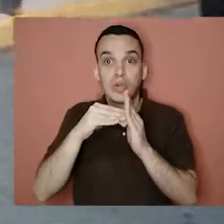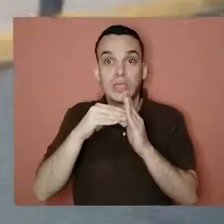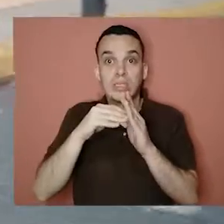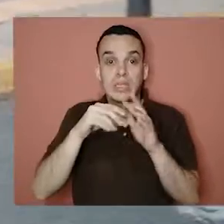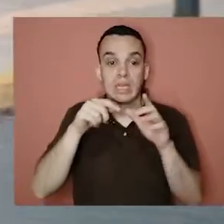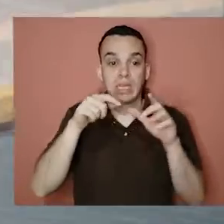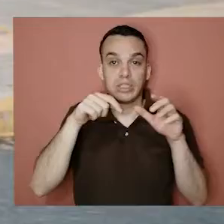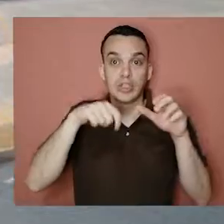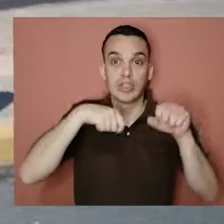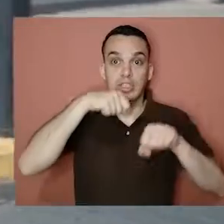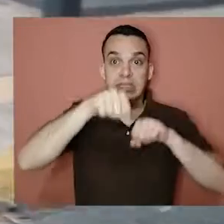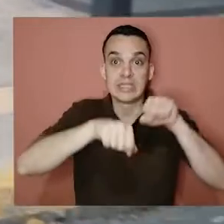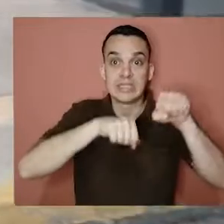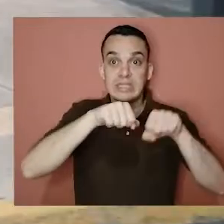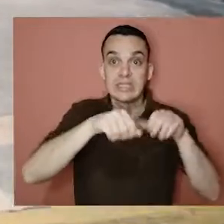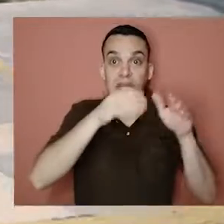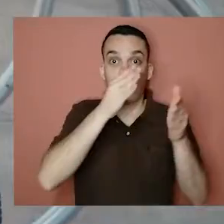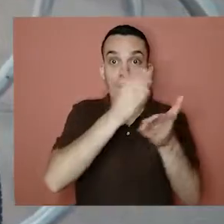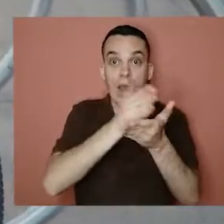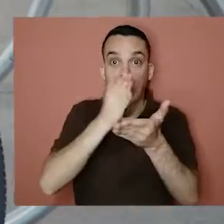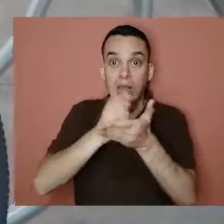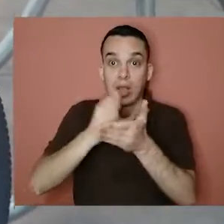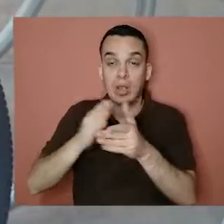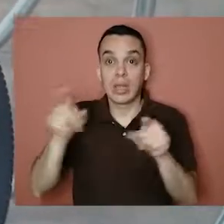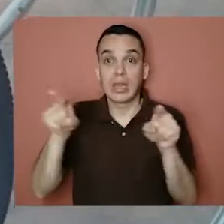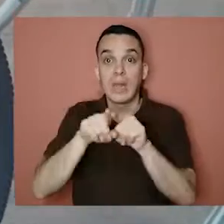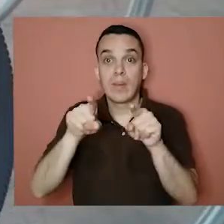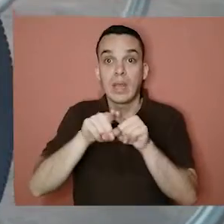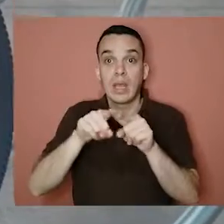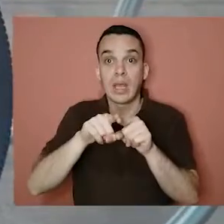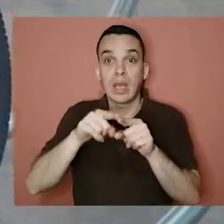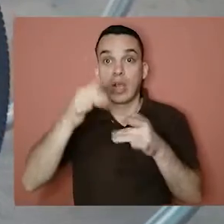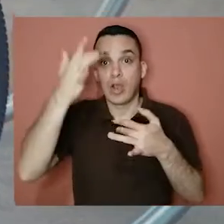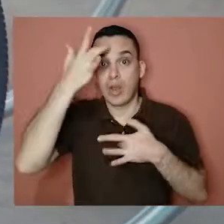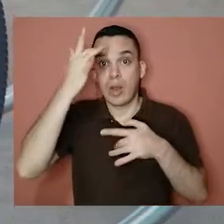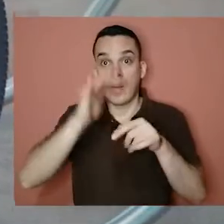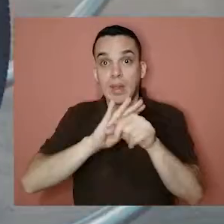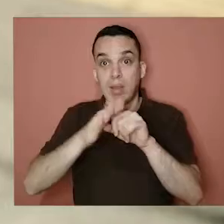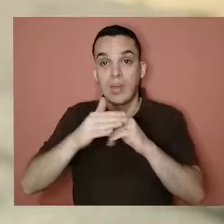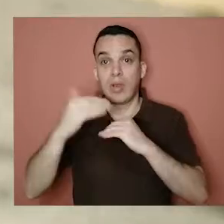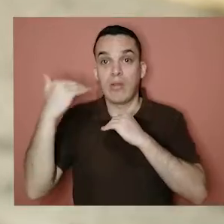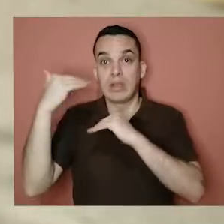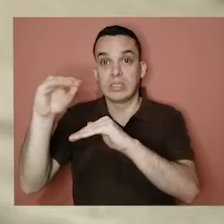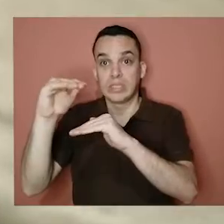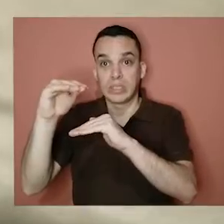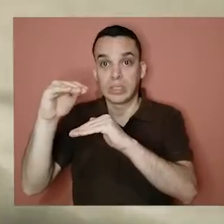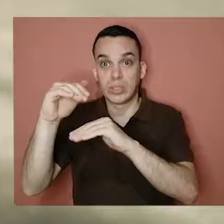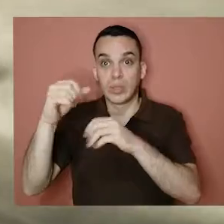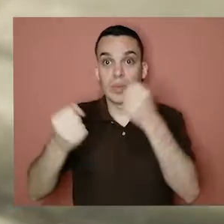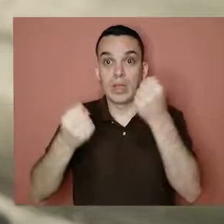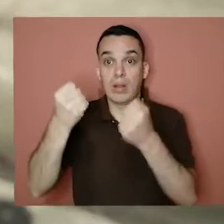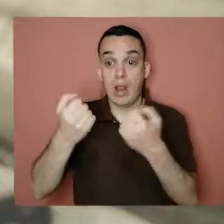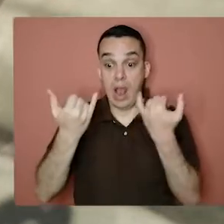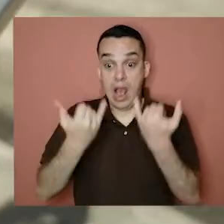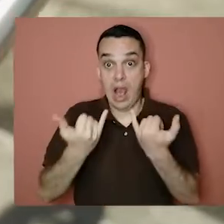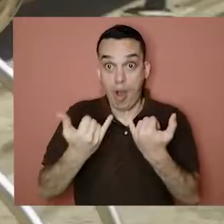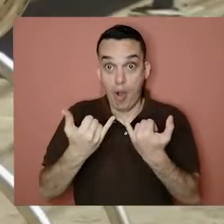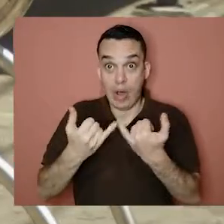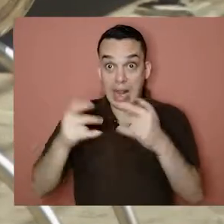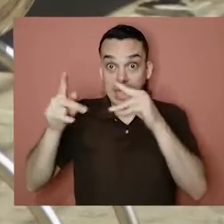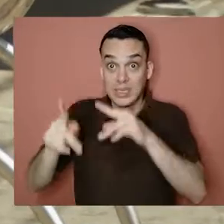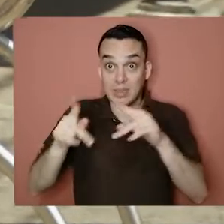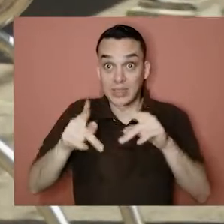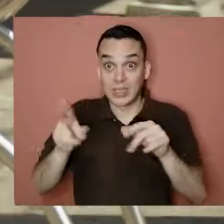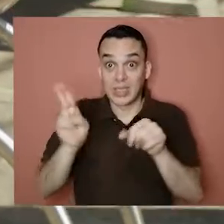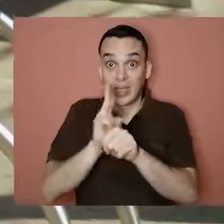4 millones de colones en estos cicloparqueos que se hicieron necesarios a propósito de la pandemia con la restricción vehicular.